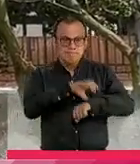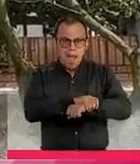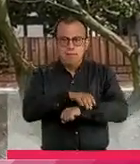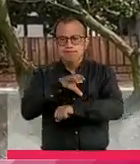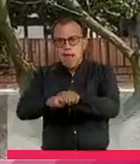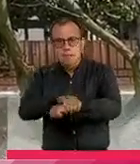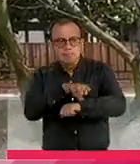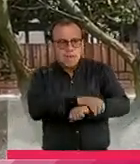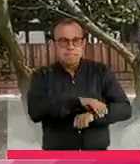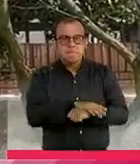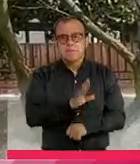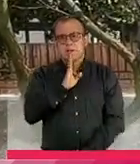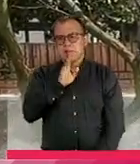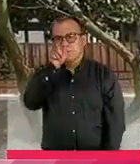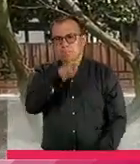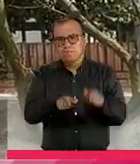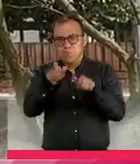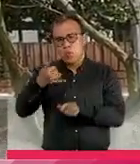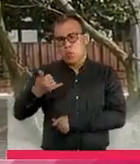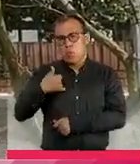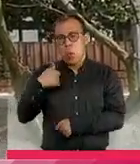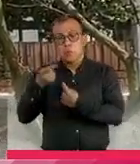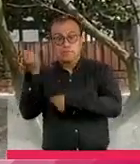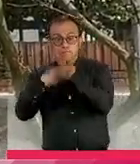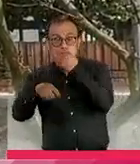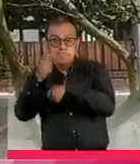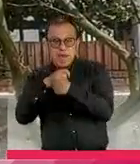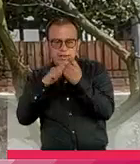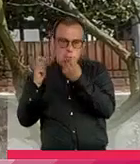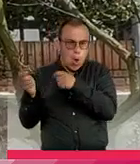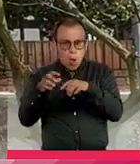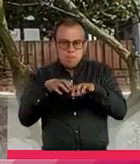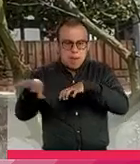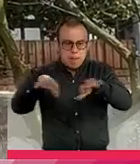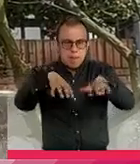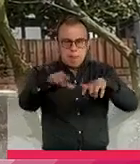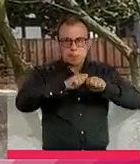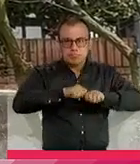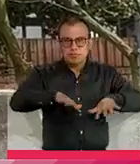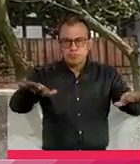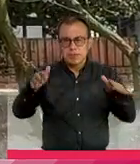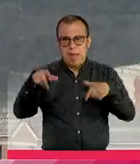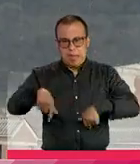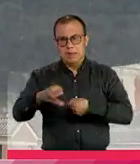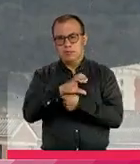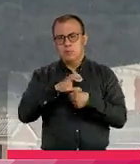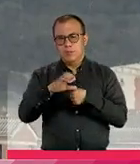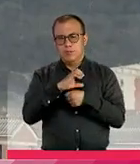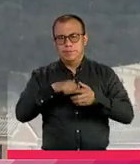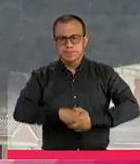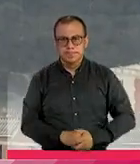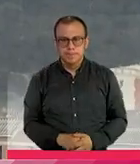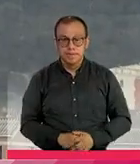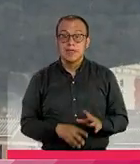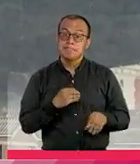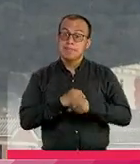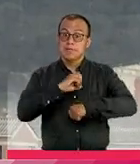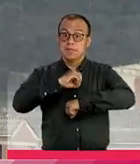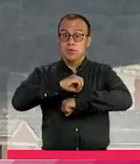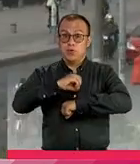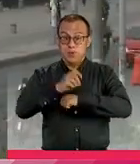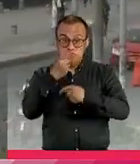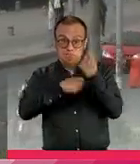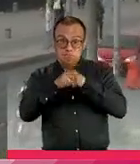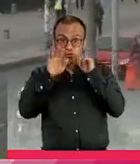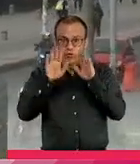estemos capturando jóvenes que se dedican a esa venta y a ese tráfico de drogas y de estupefacientes en nuestra ciudad. Y las acciones contra las organizaciones del